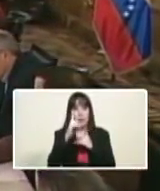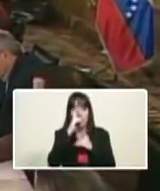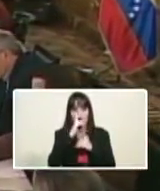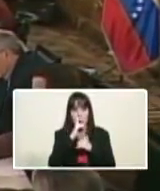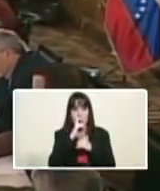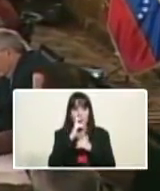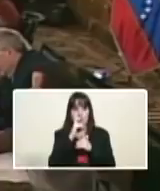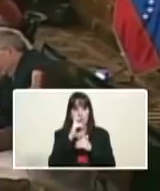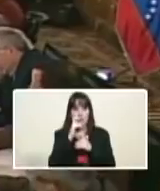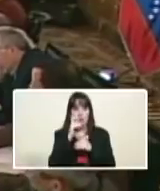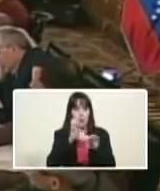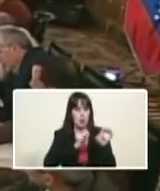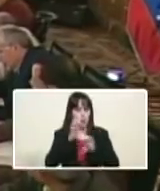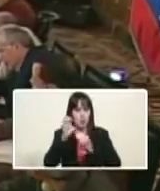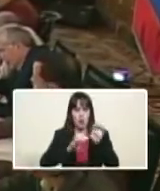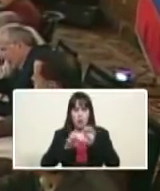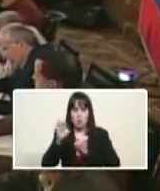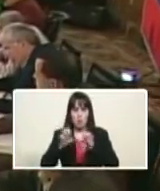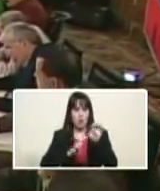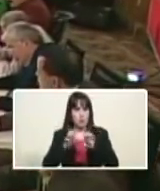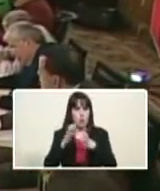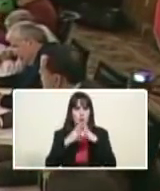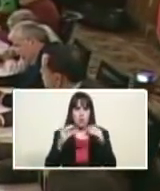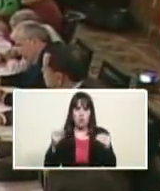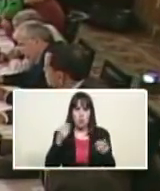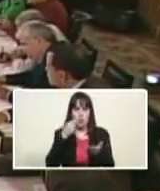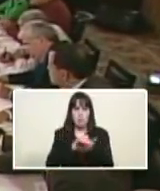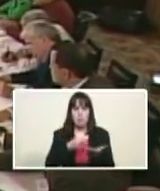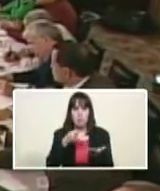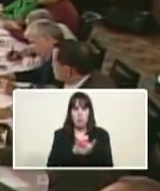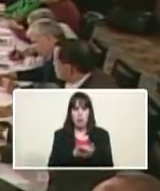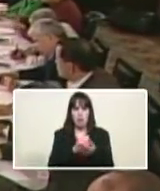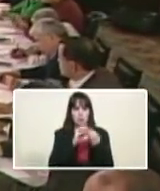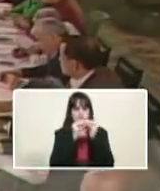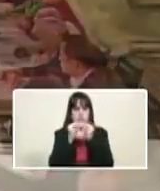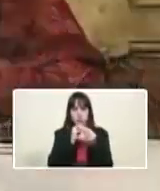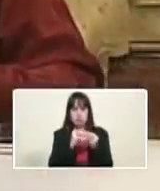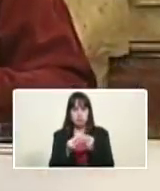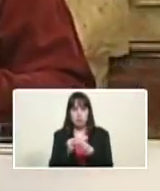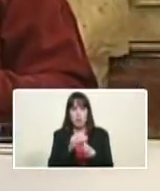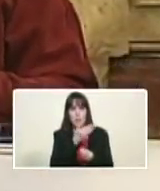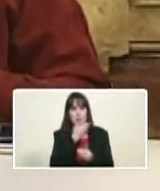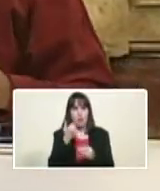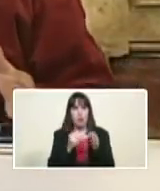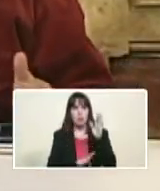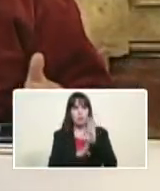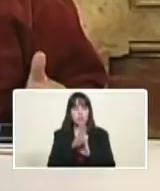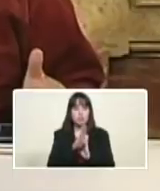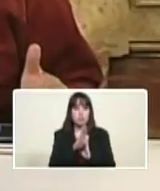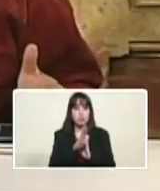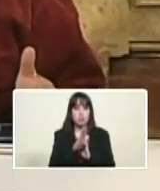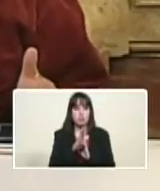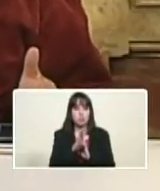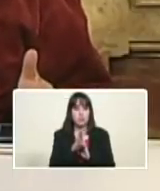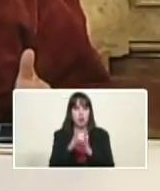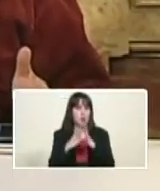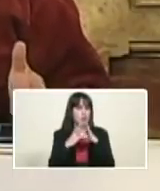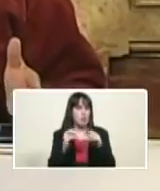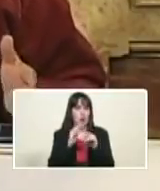las revisemos. Durante ese año las vayamos revisando y perfeccionando, mejorando en todos los sentidos,